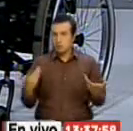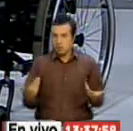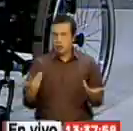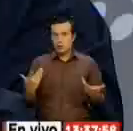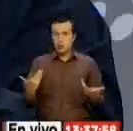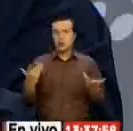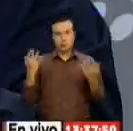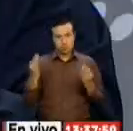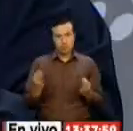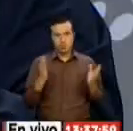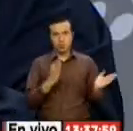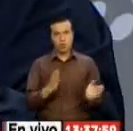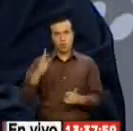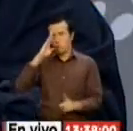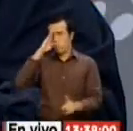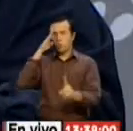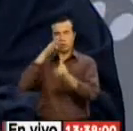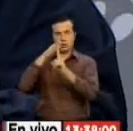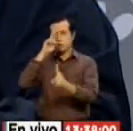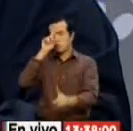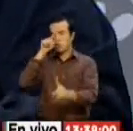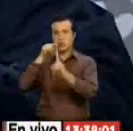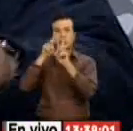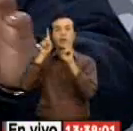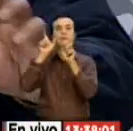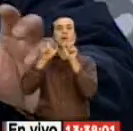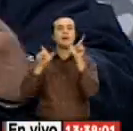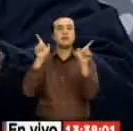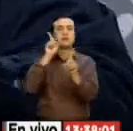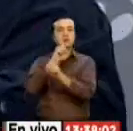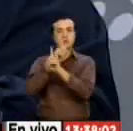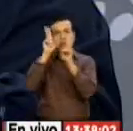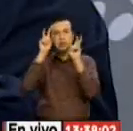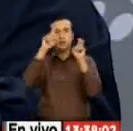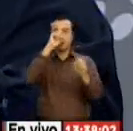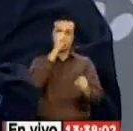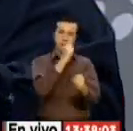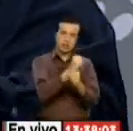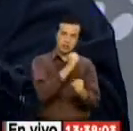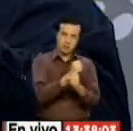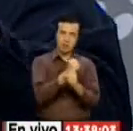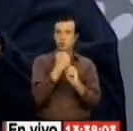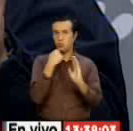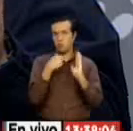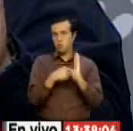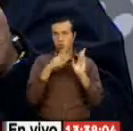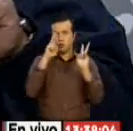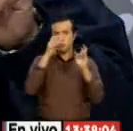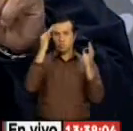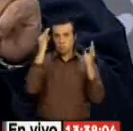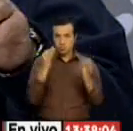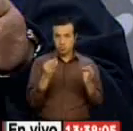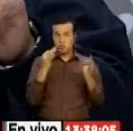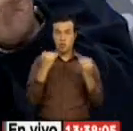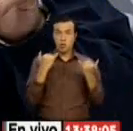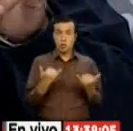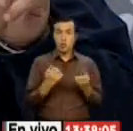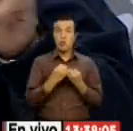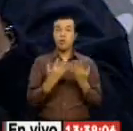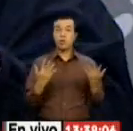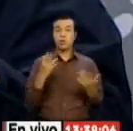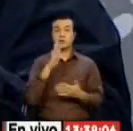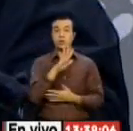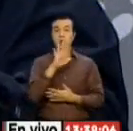vaya cumpliendo los objetivos hacia el ámbito de la discapacidad. Temas laborales, por ejemplo, el cumplimiento. Al momento actual hablamos